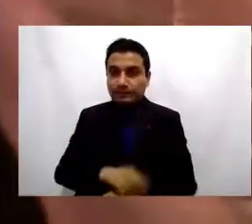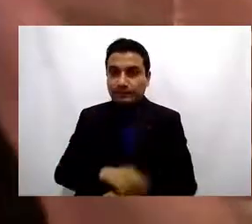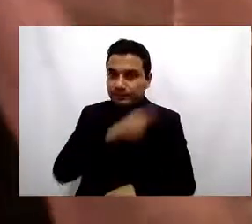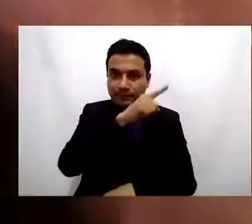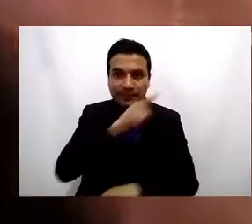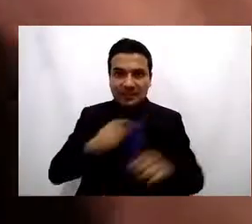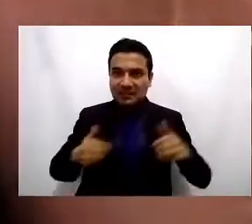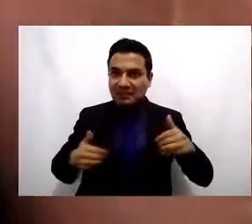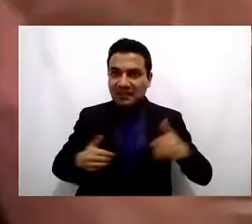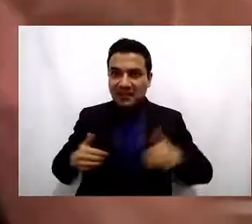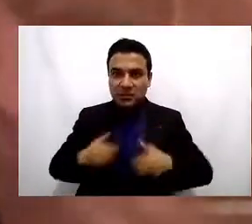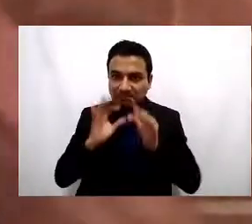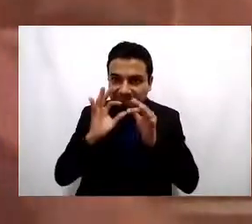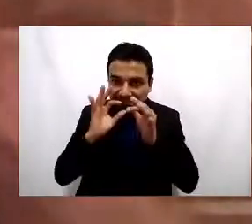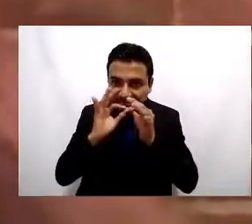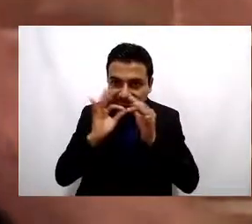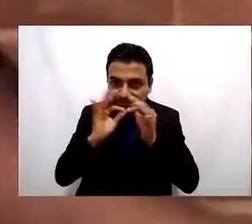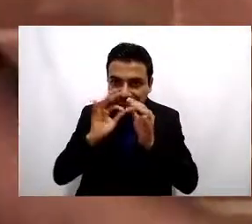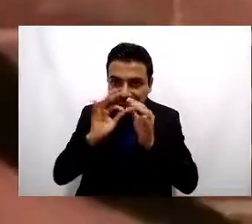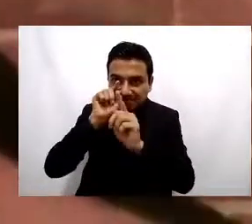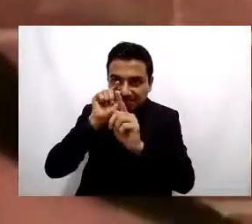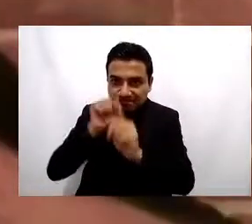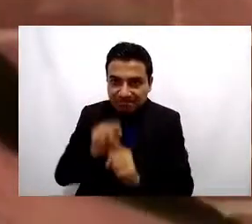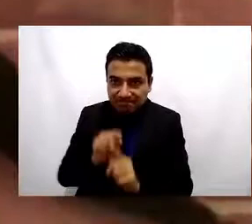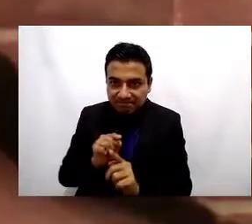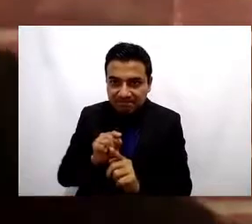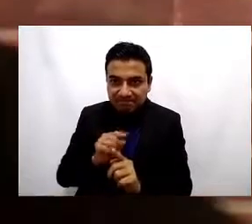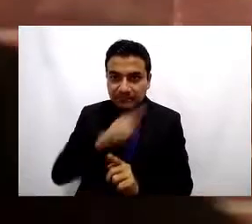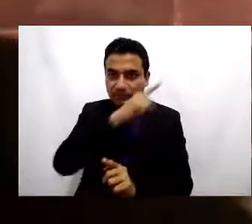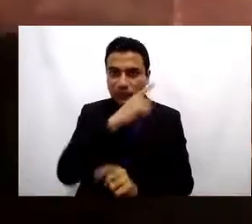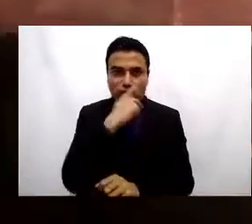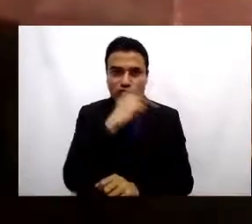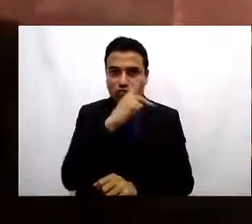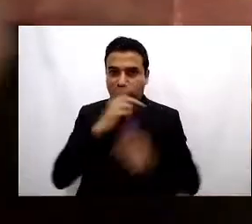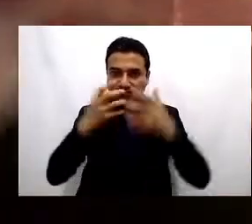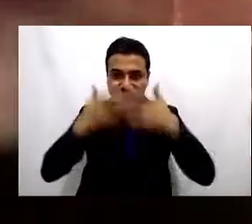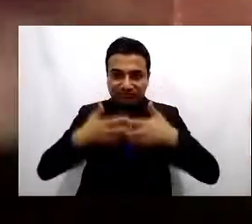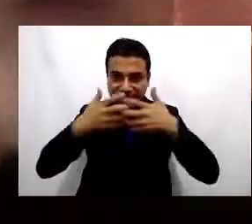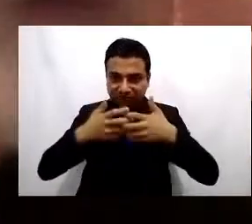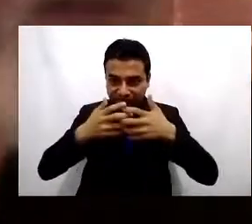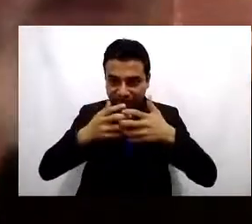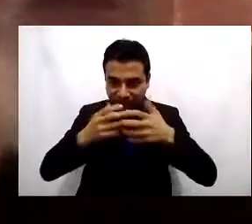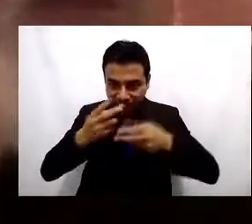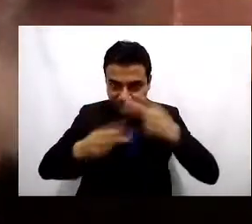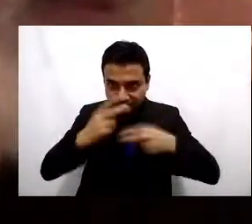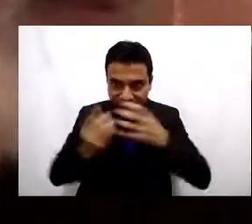intrínseco, específico de la construcción artística.